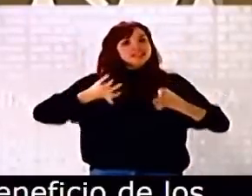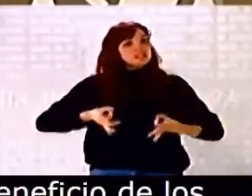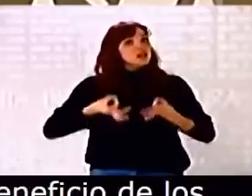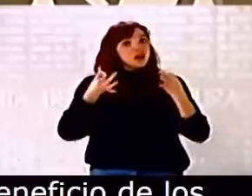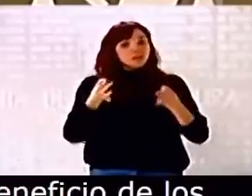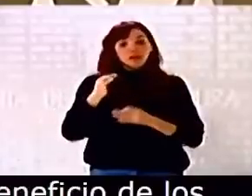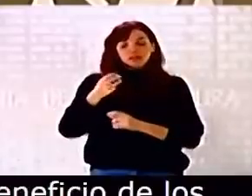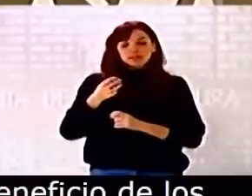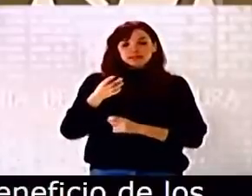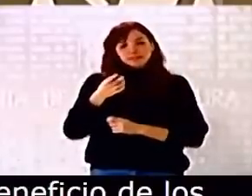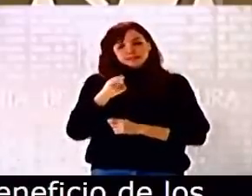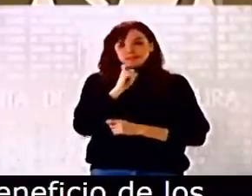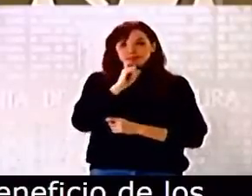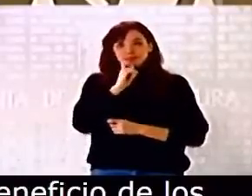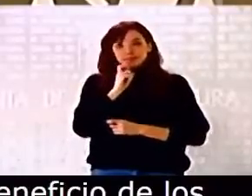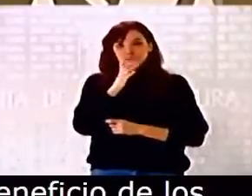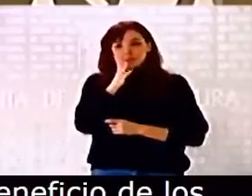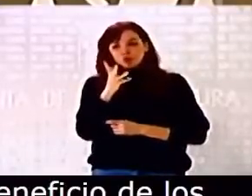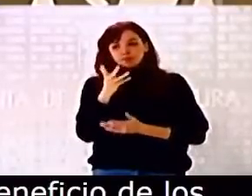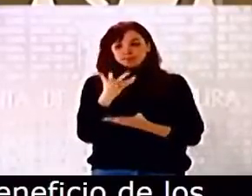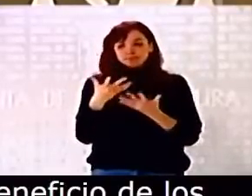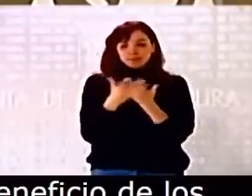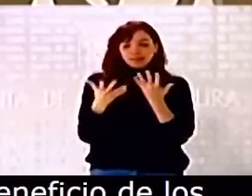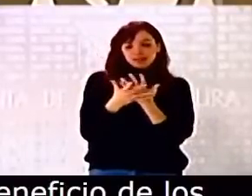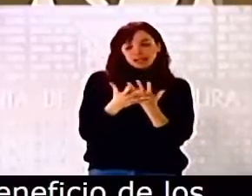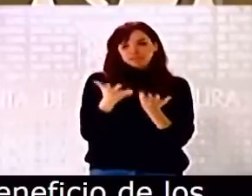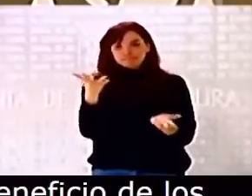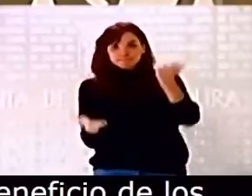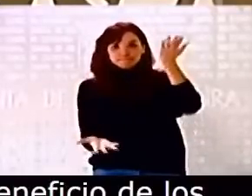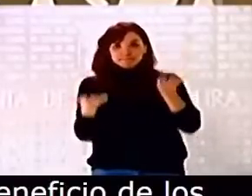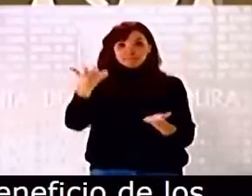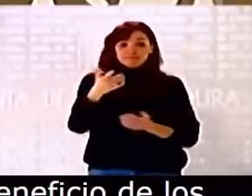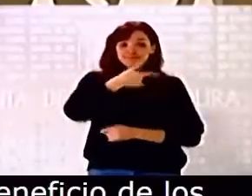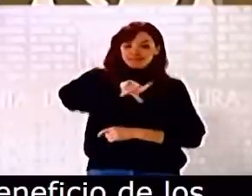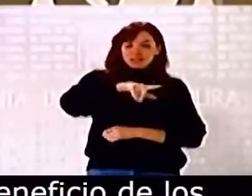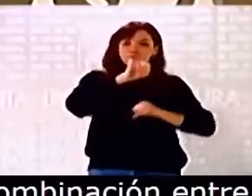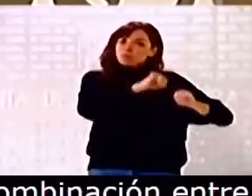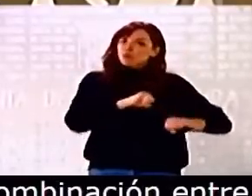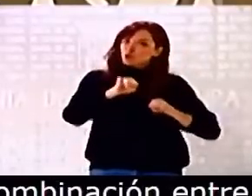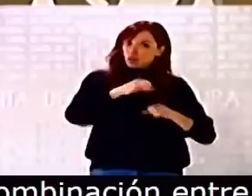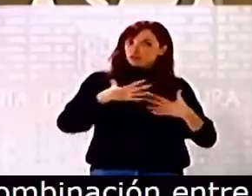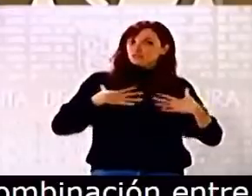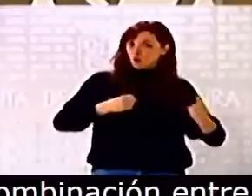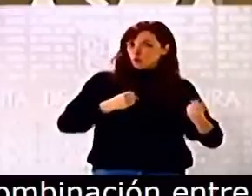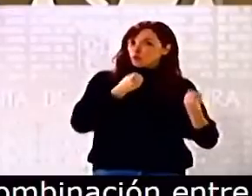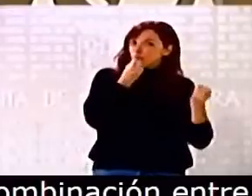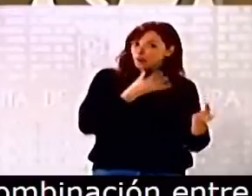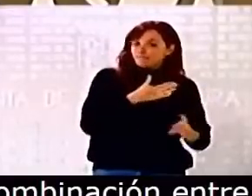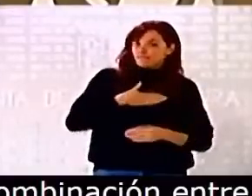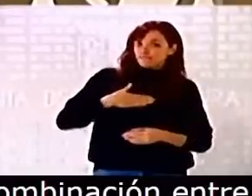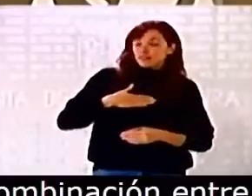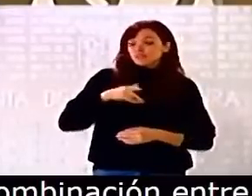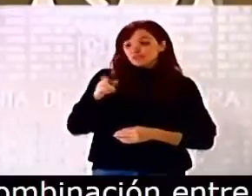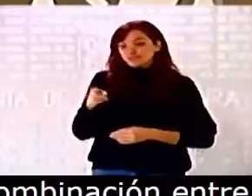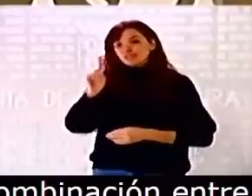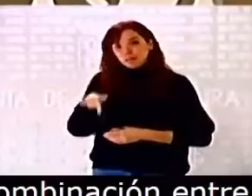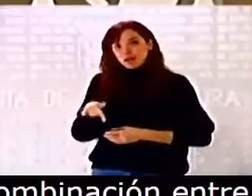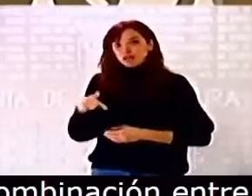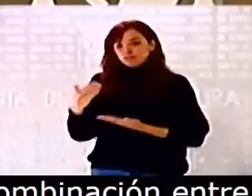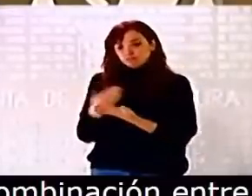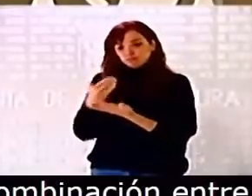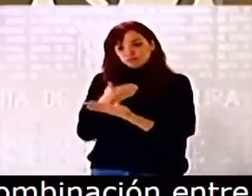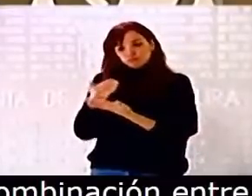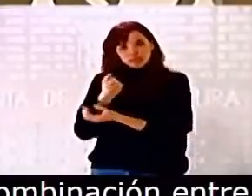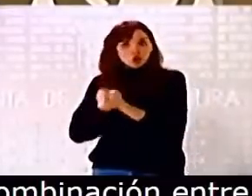ese ejercicio difícil de combinación entre la protección de la salud y la protección del sector